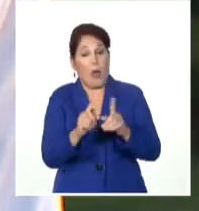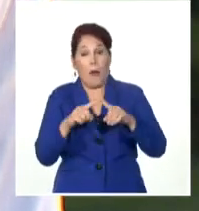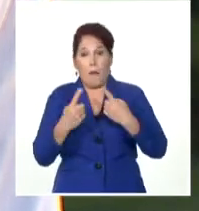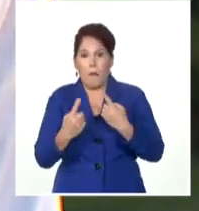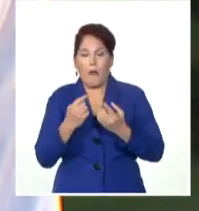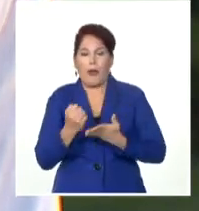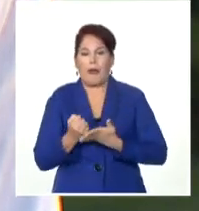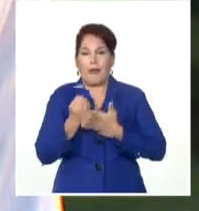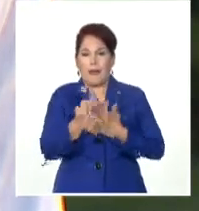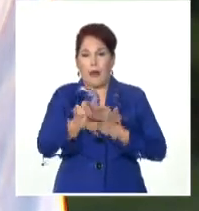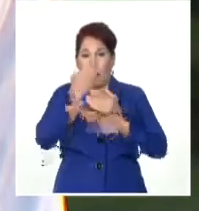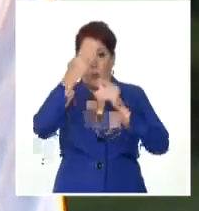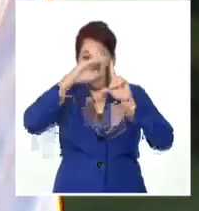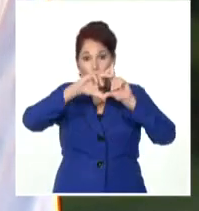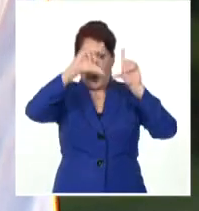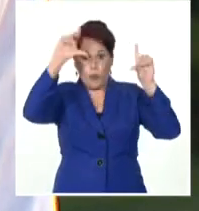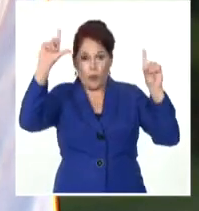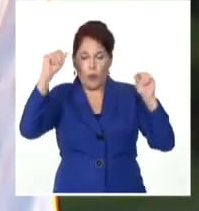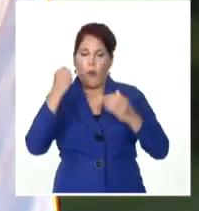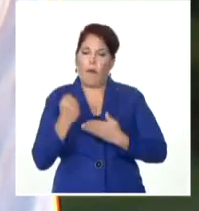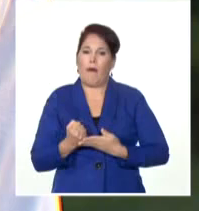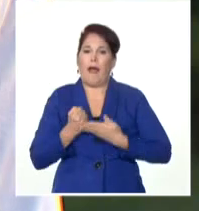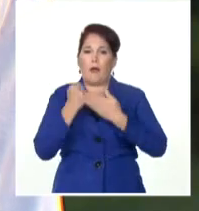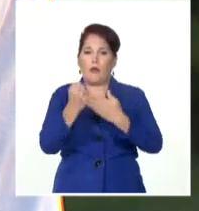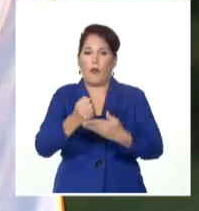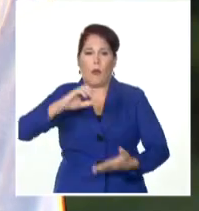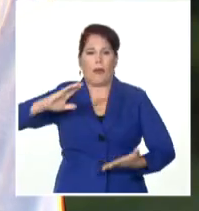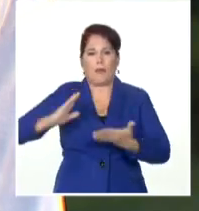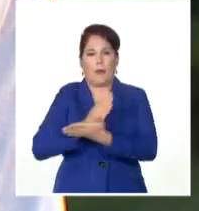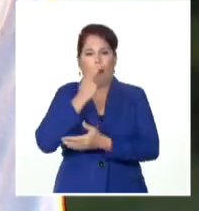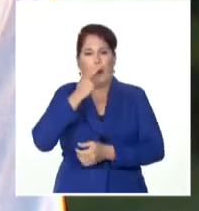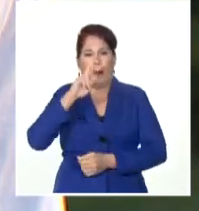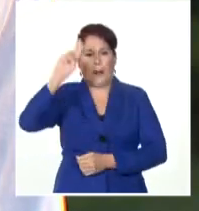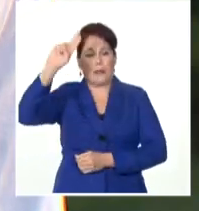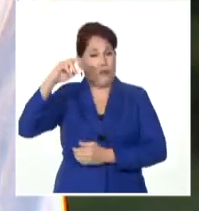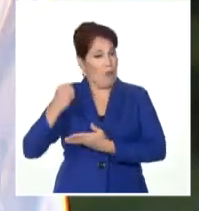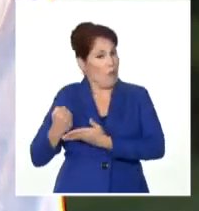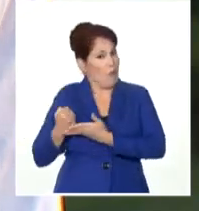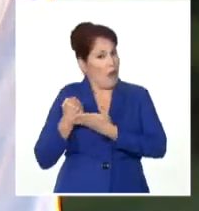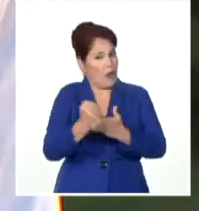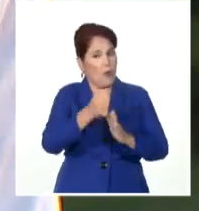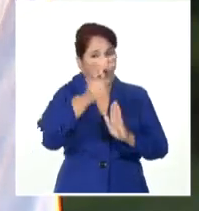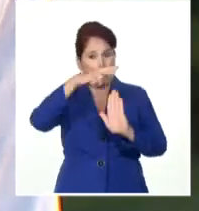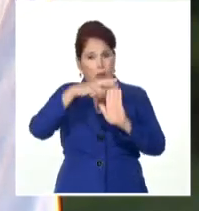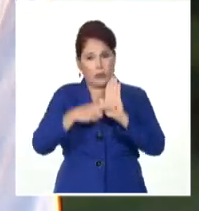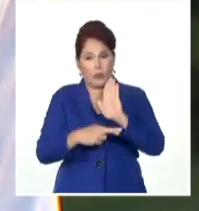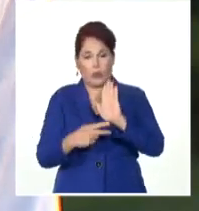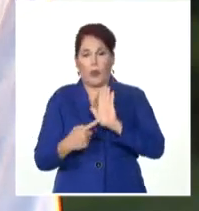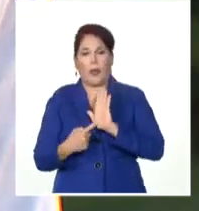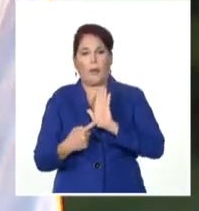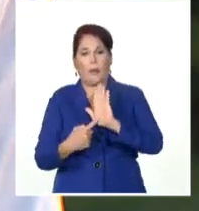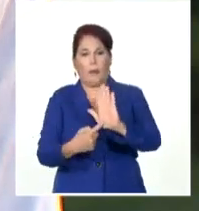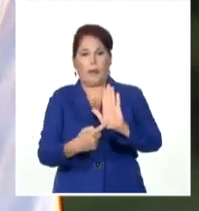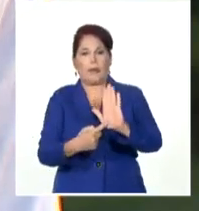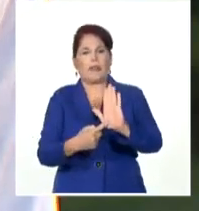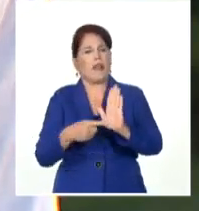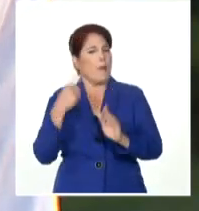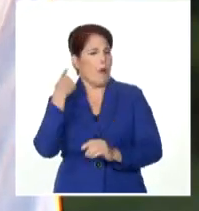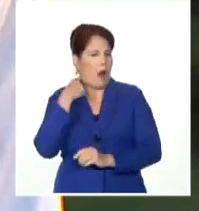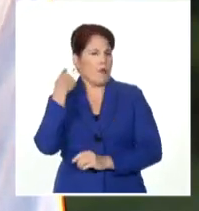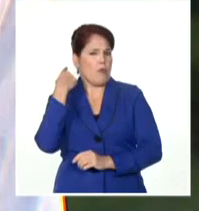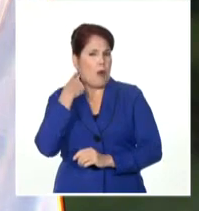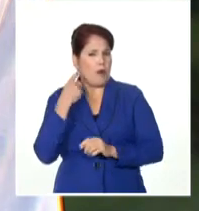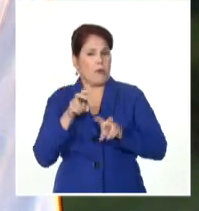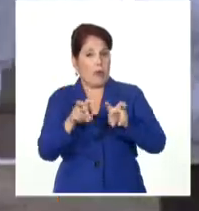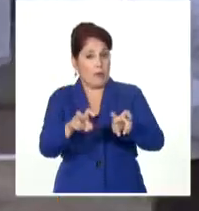la glorificación del nazismo, su apoyo constante a la resolución que presentamos anualmente en la